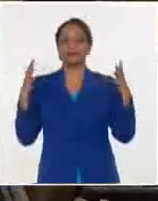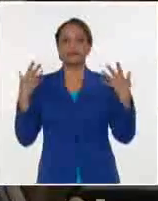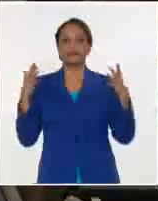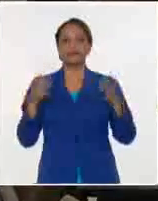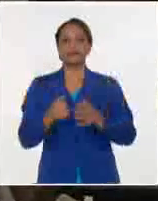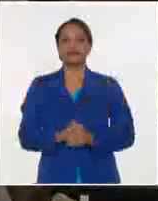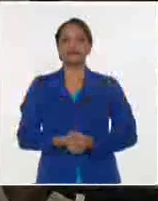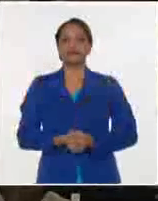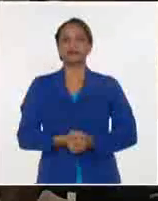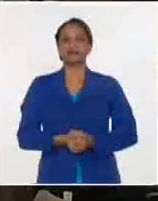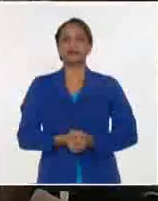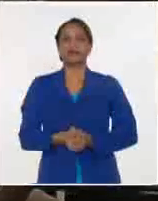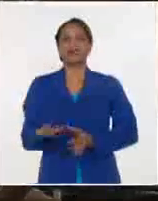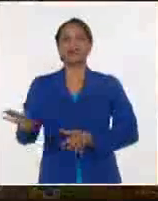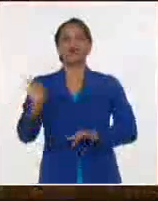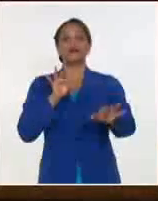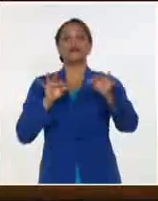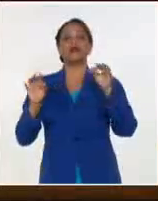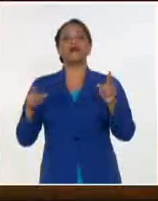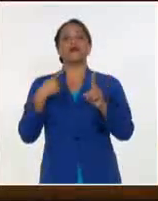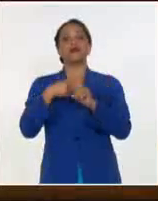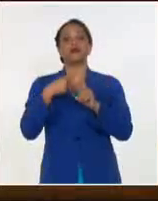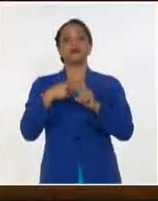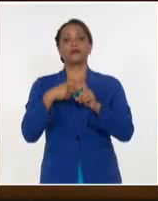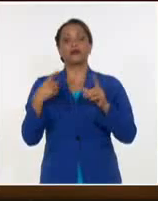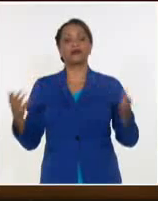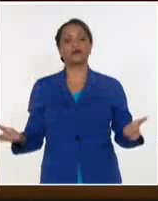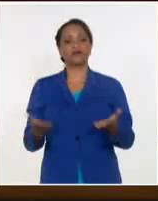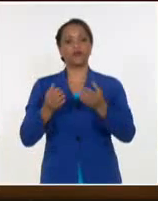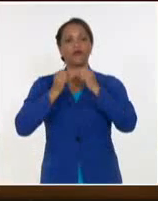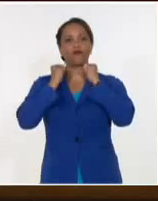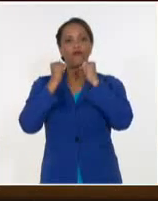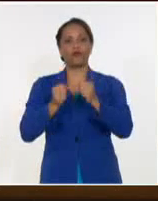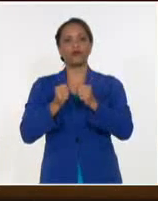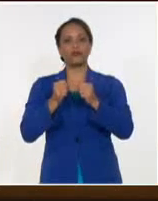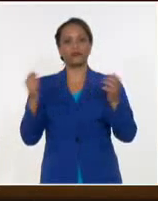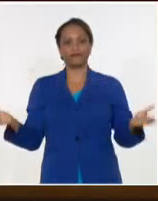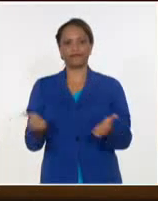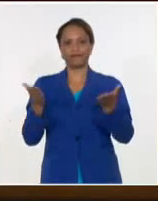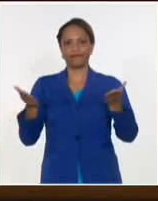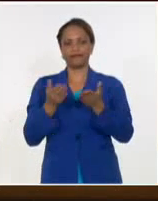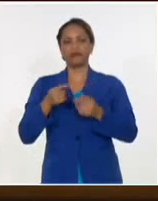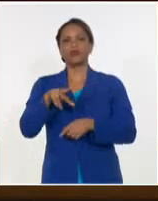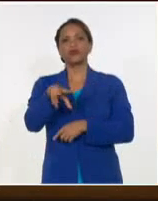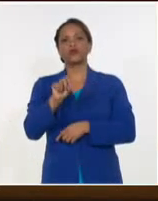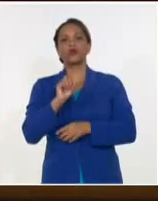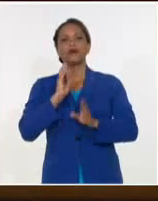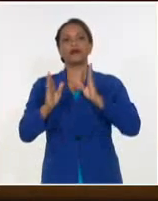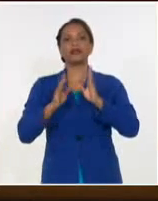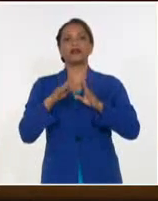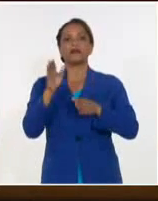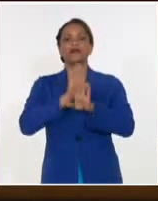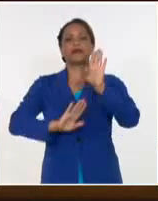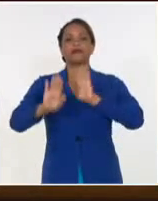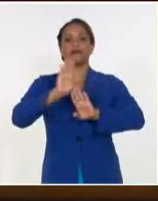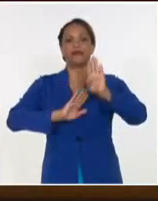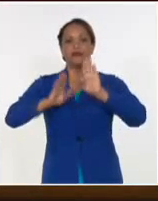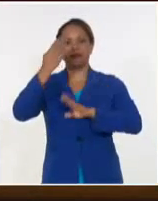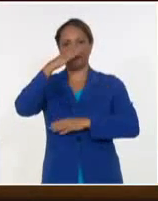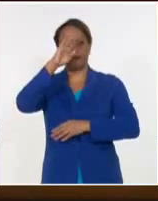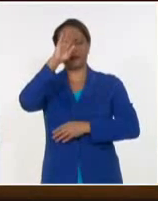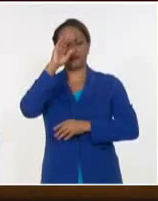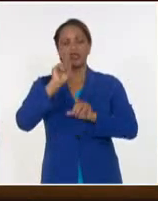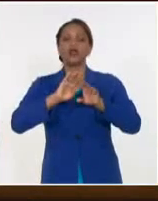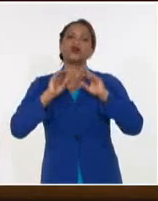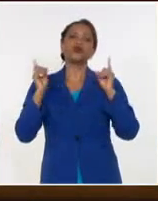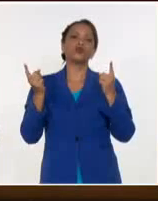Los invitamos a sumarse con energía renovada a esta nueva etapa en defensa de Cuba. todos los que